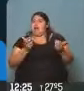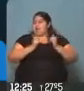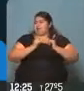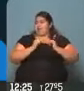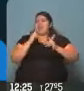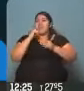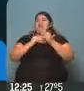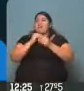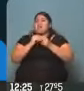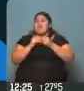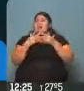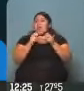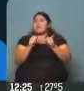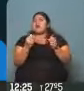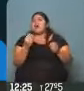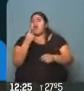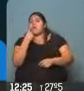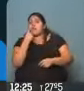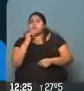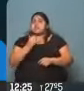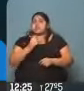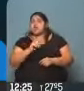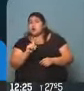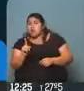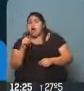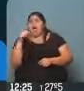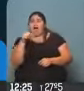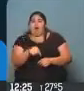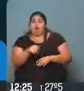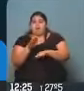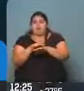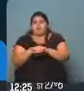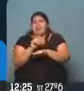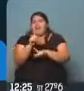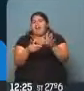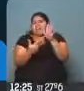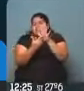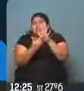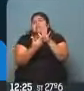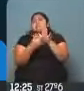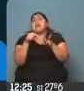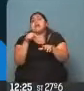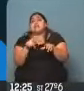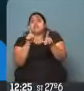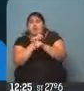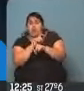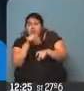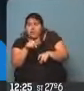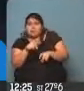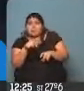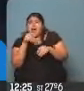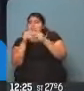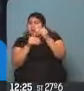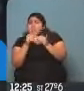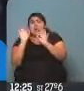familia por supuesto de encontrarlos con vida ahora el encargado del protagonista podemos decir así en medio de esta tragedia dice la familia